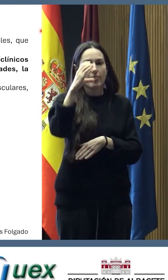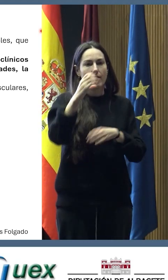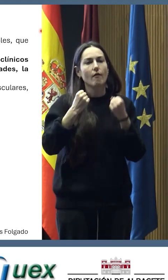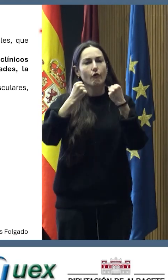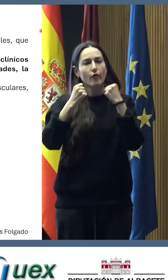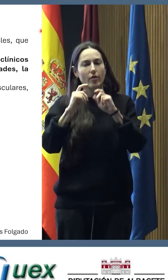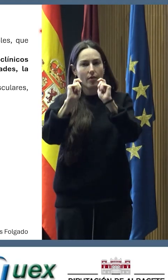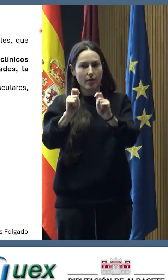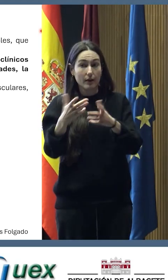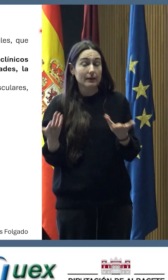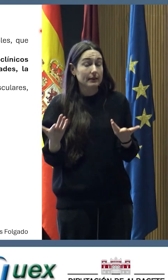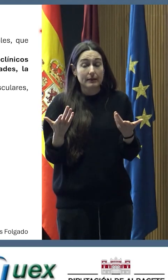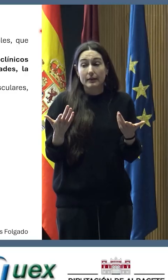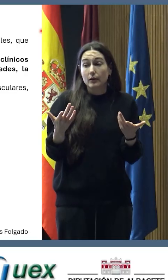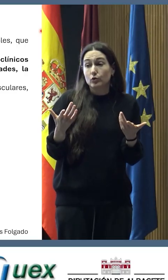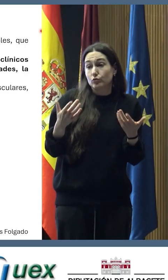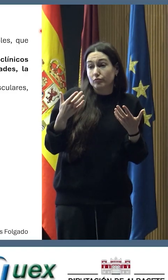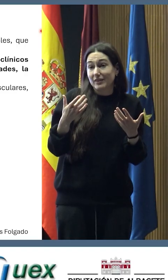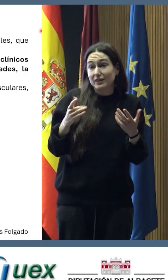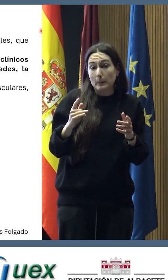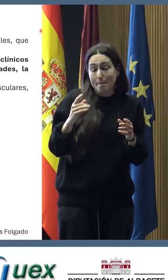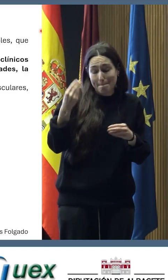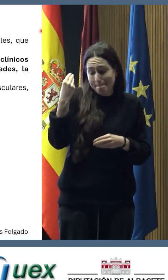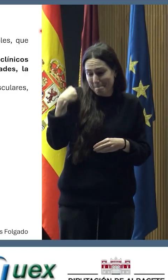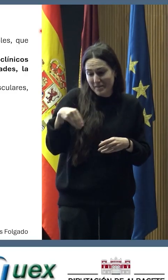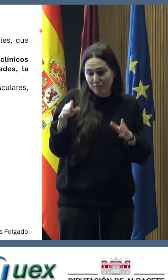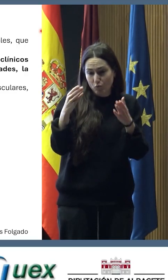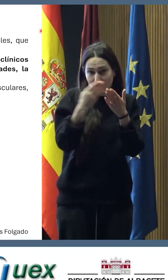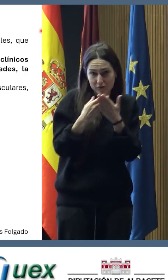principio es lo mismo que estudiamos siempre, intentar